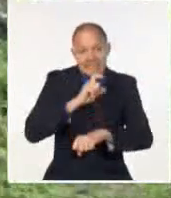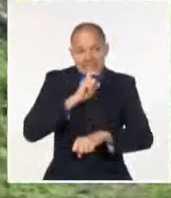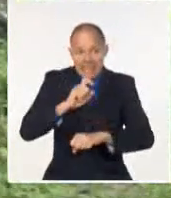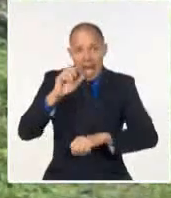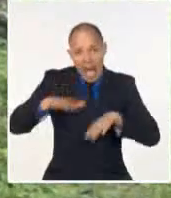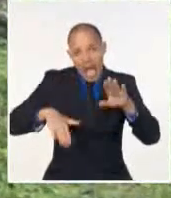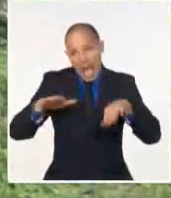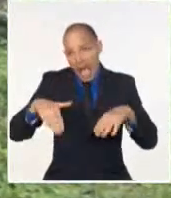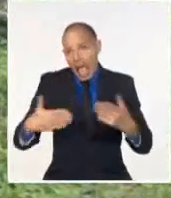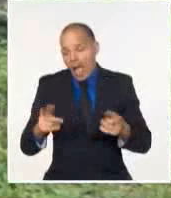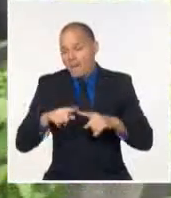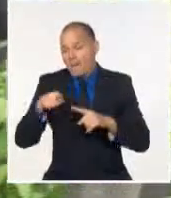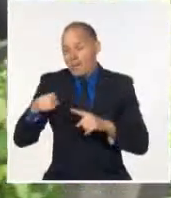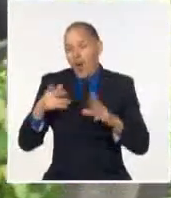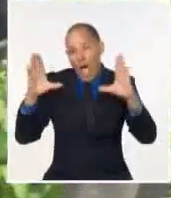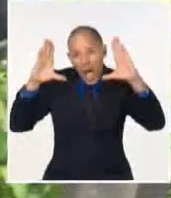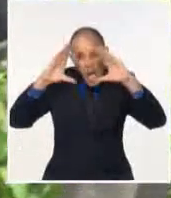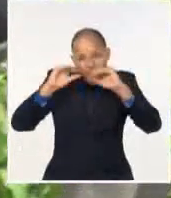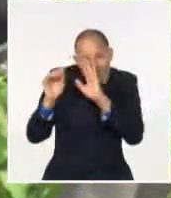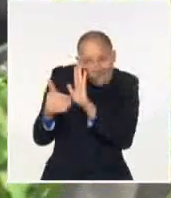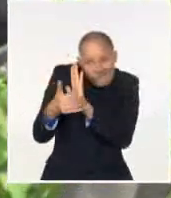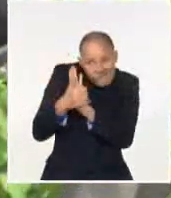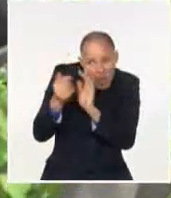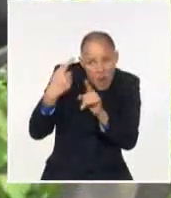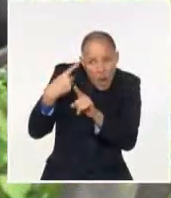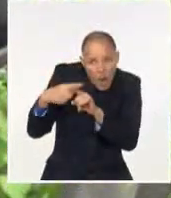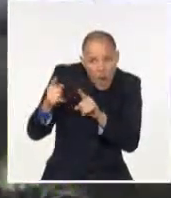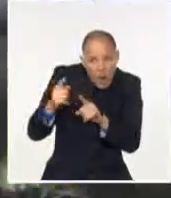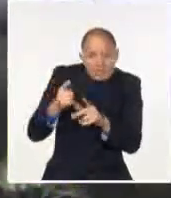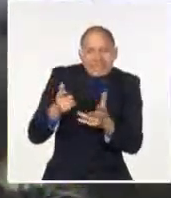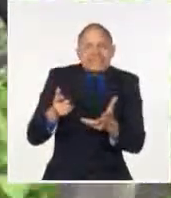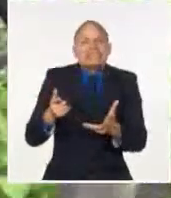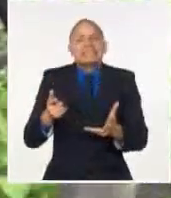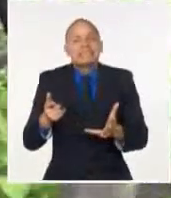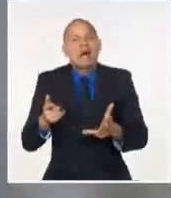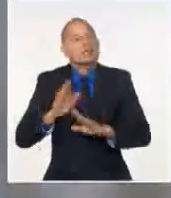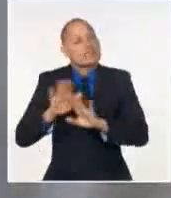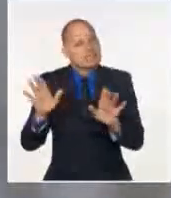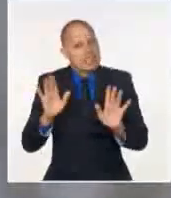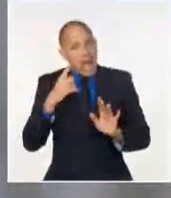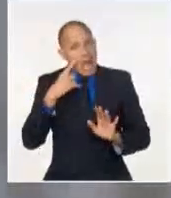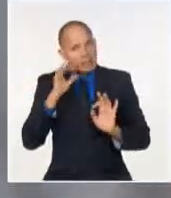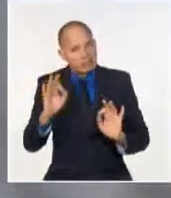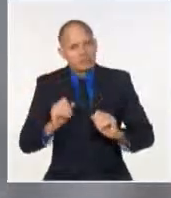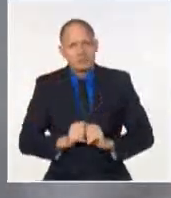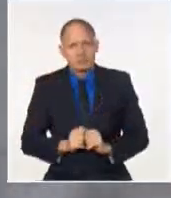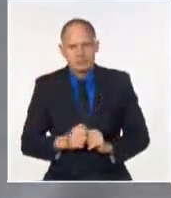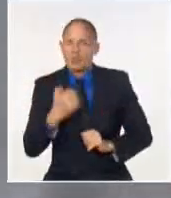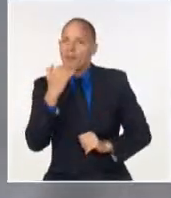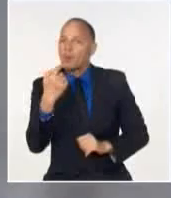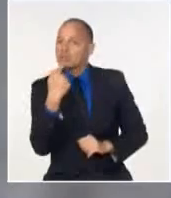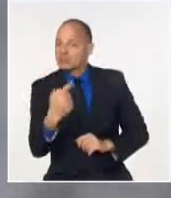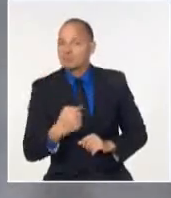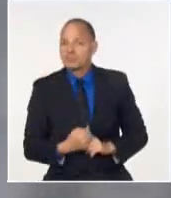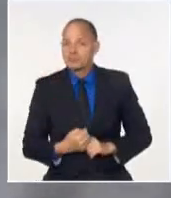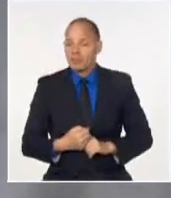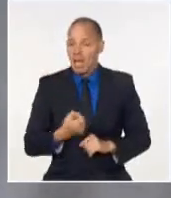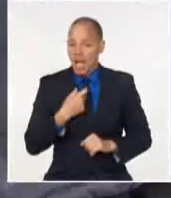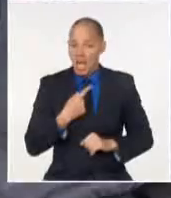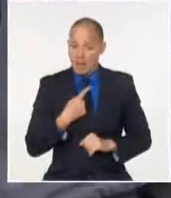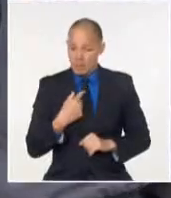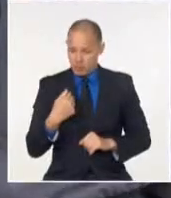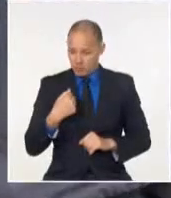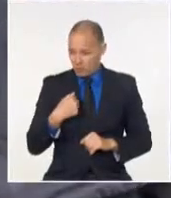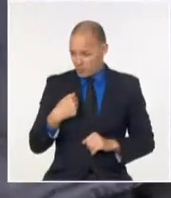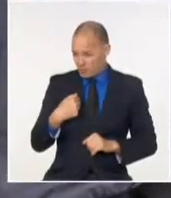horario nocturno son parte del modo de operar para cometer el delito. Nosotros solo no podíamos haber